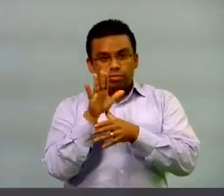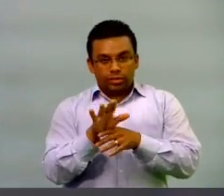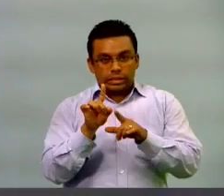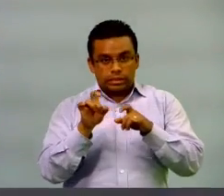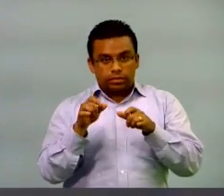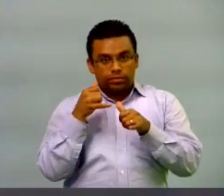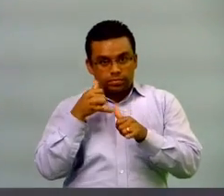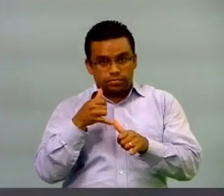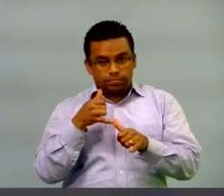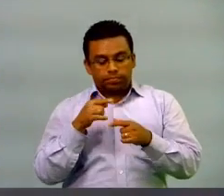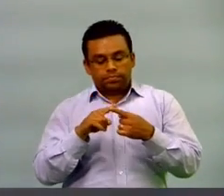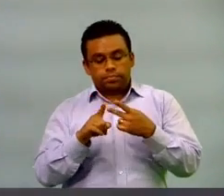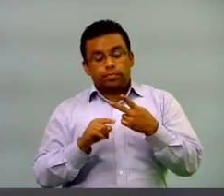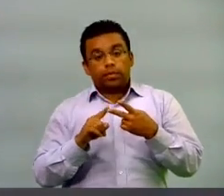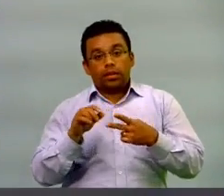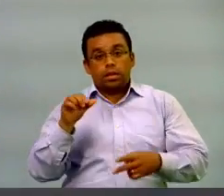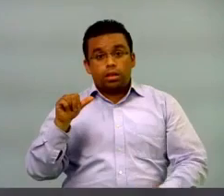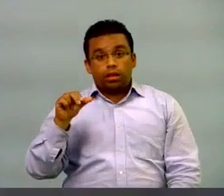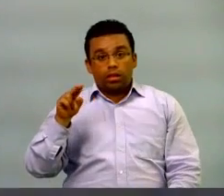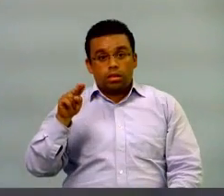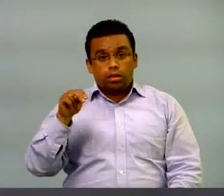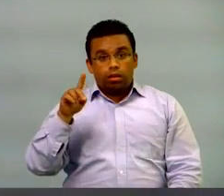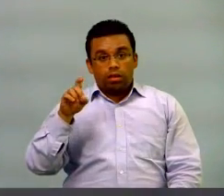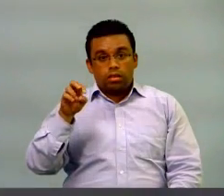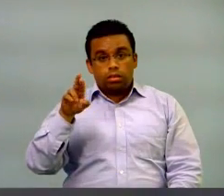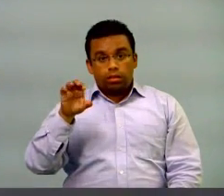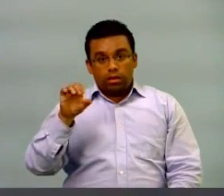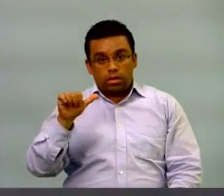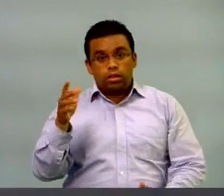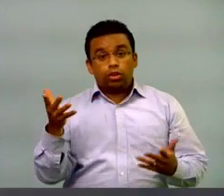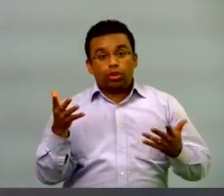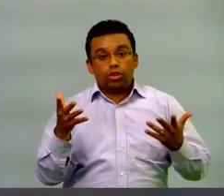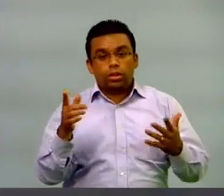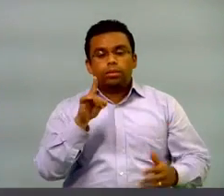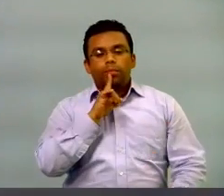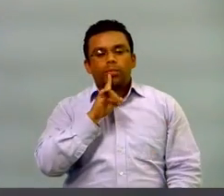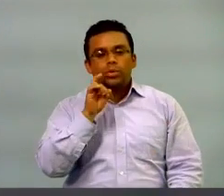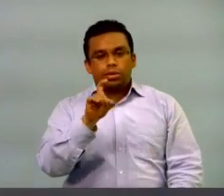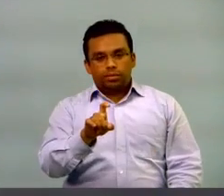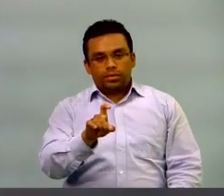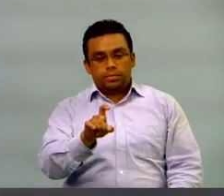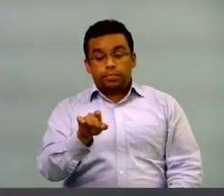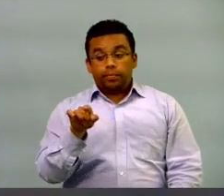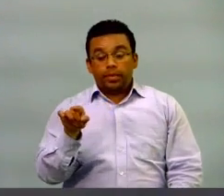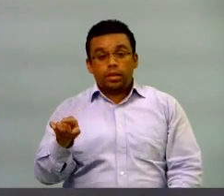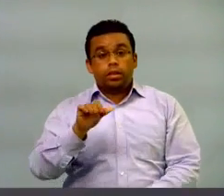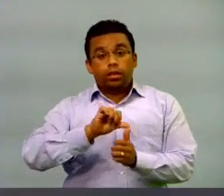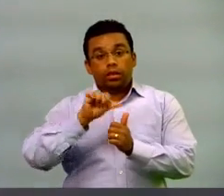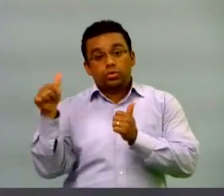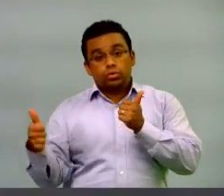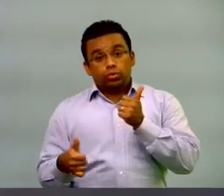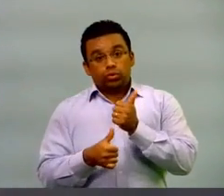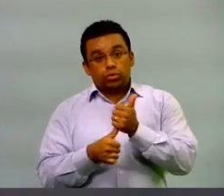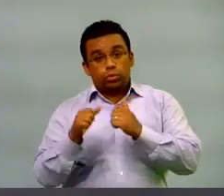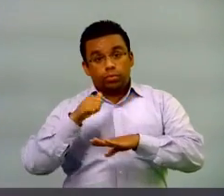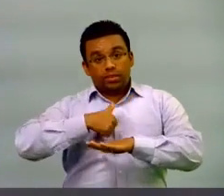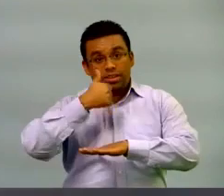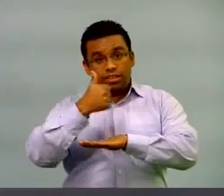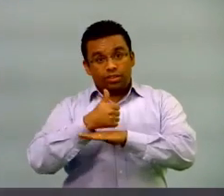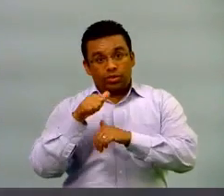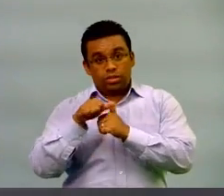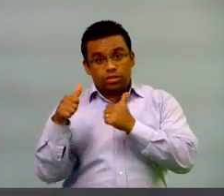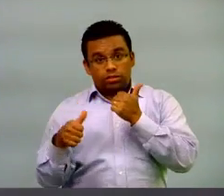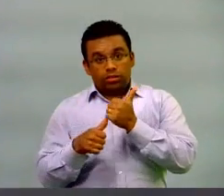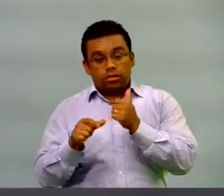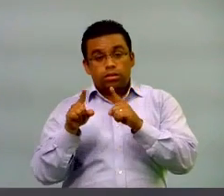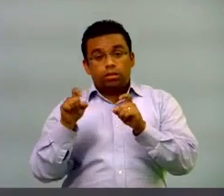Andrea Santos nos acompaña desde la ciudad de Bucaramanga. Andrea es subdirectora de la Asociación